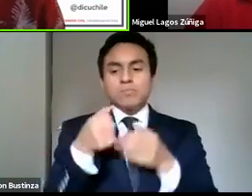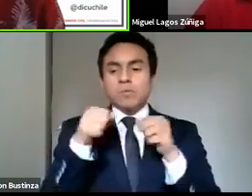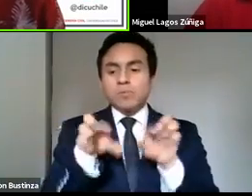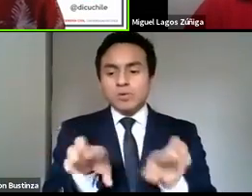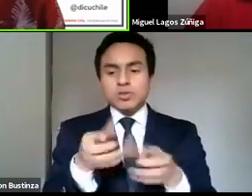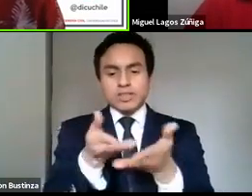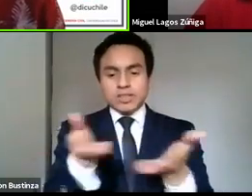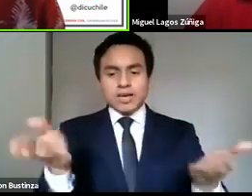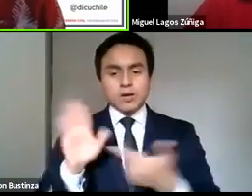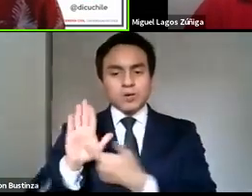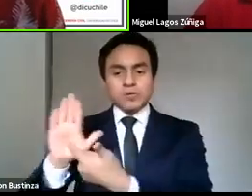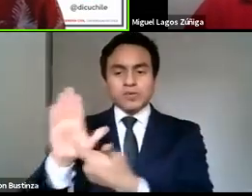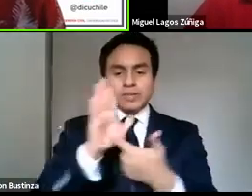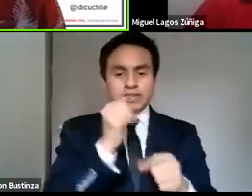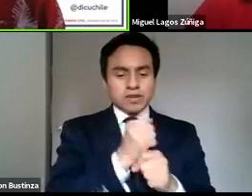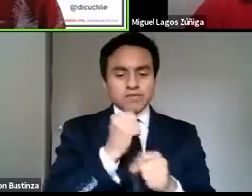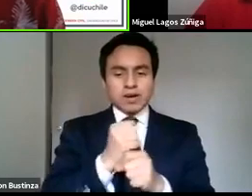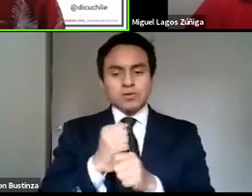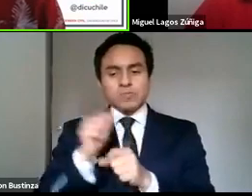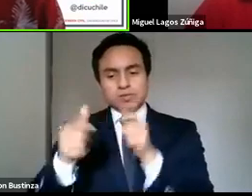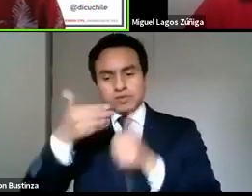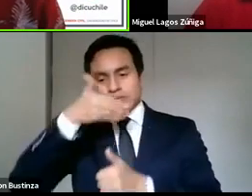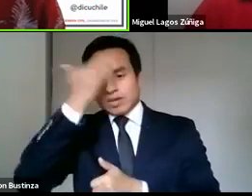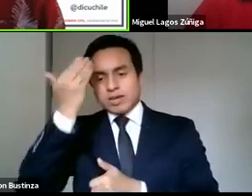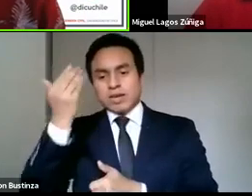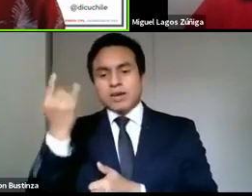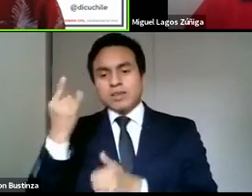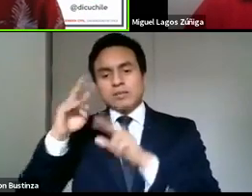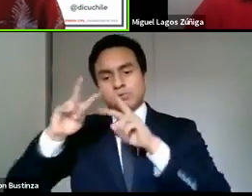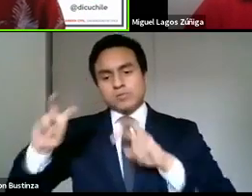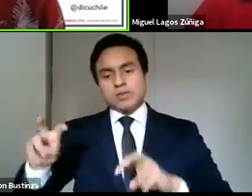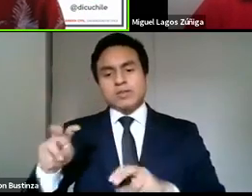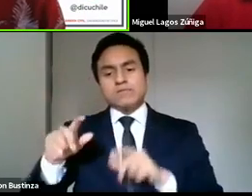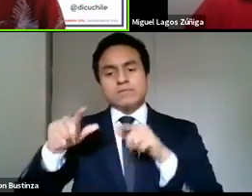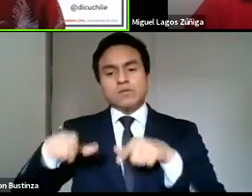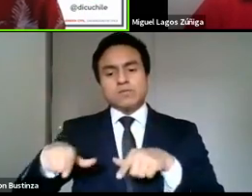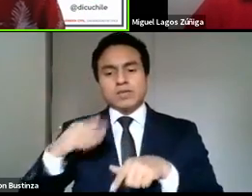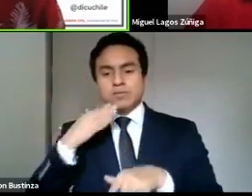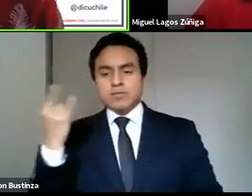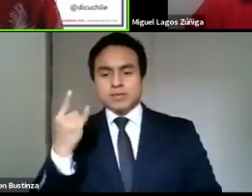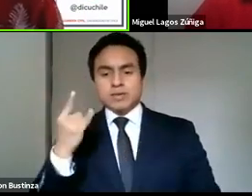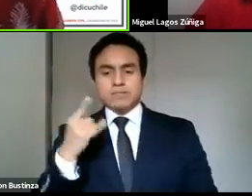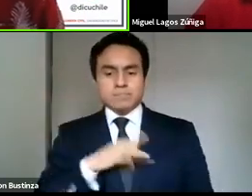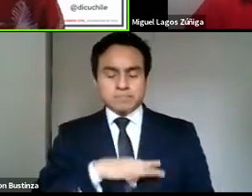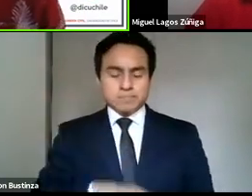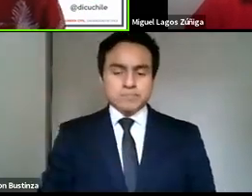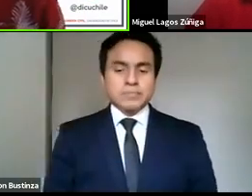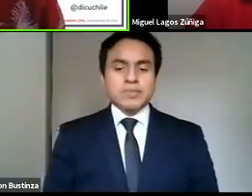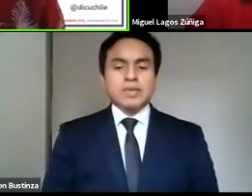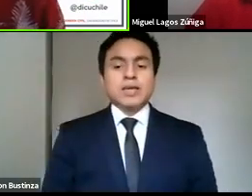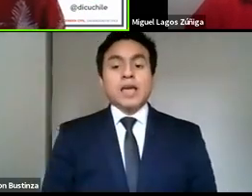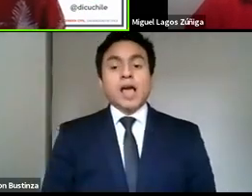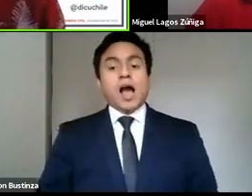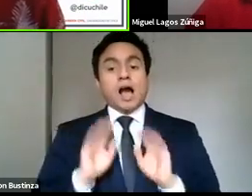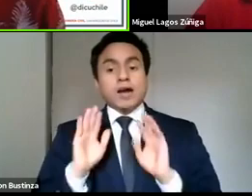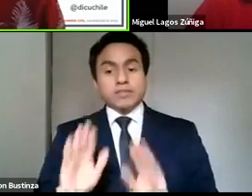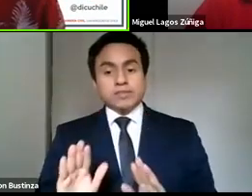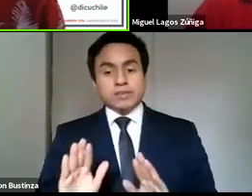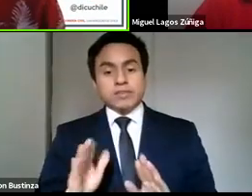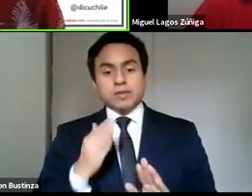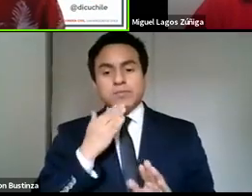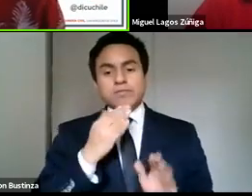para dar a conocer el trabajo de los destacados académicos e investigadores de la facultad y también de la universidad. Y así también como de llegar a